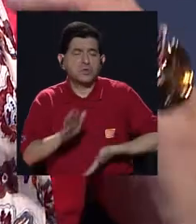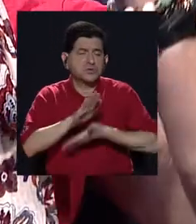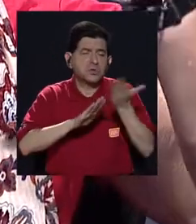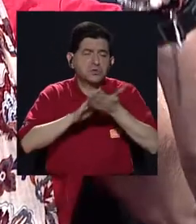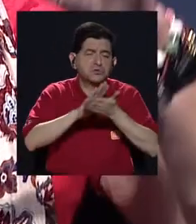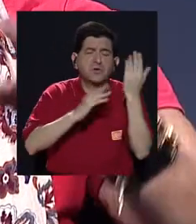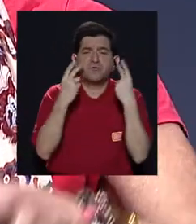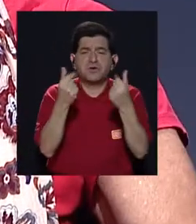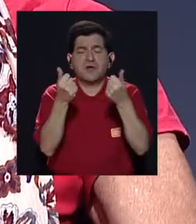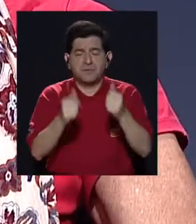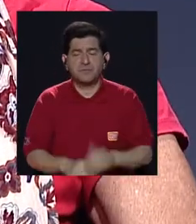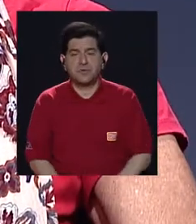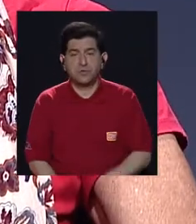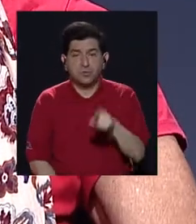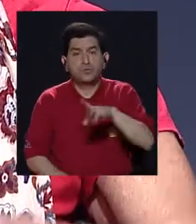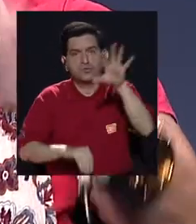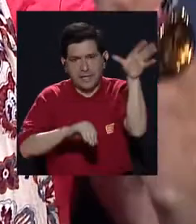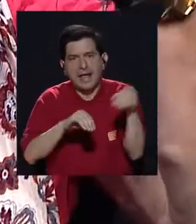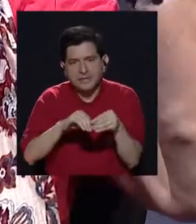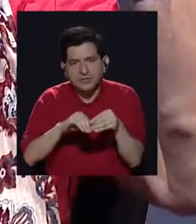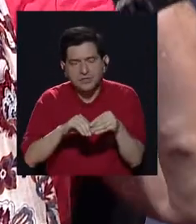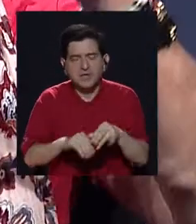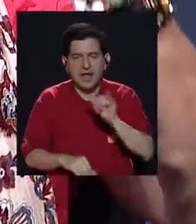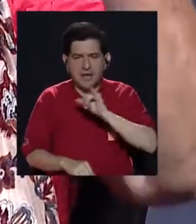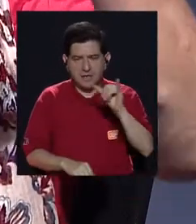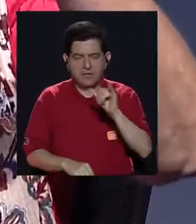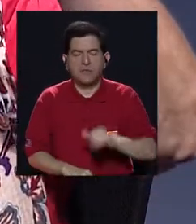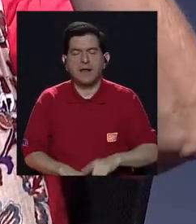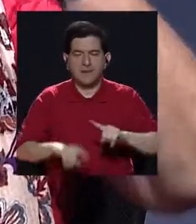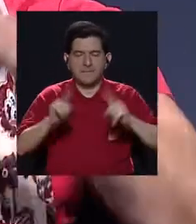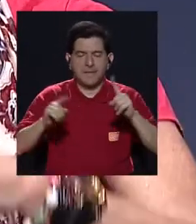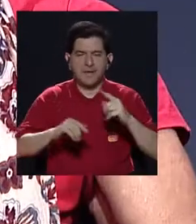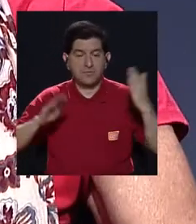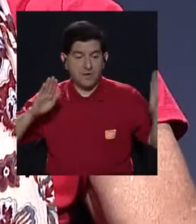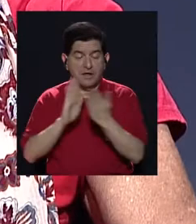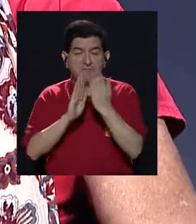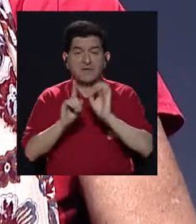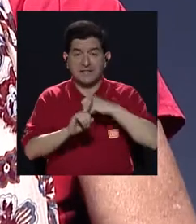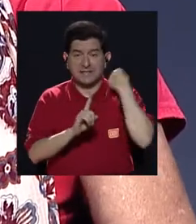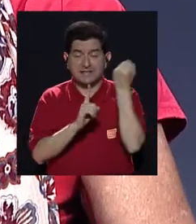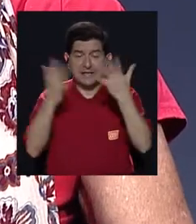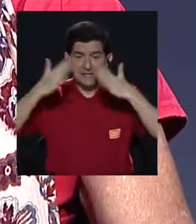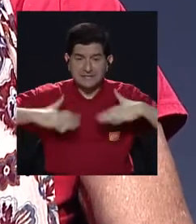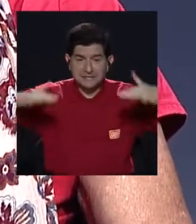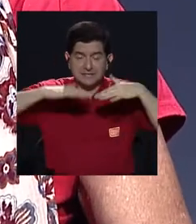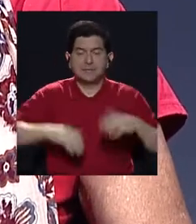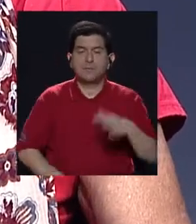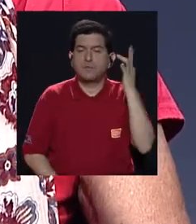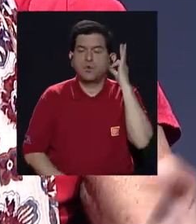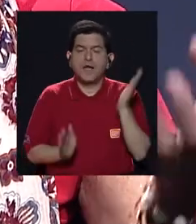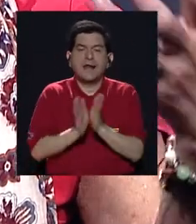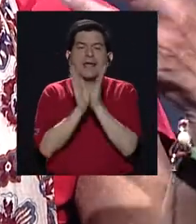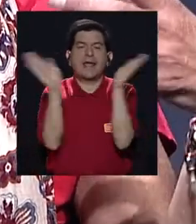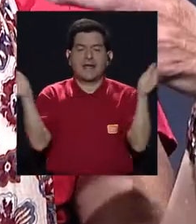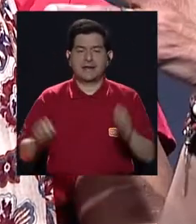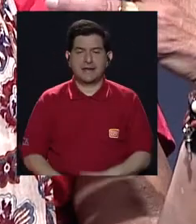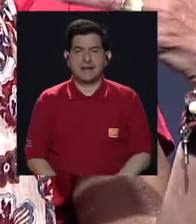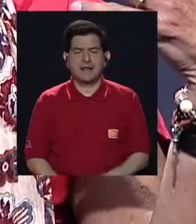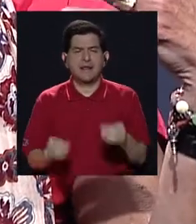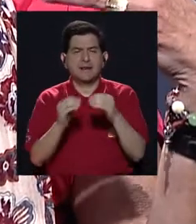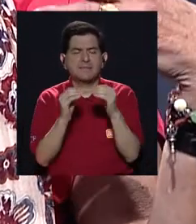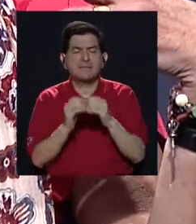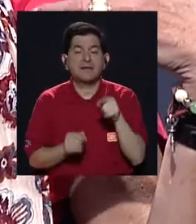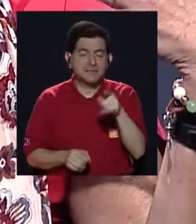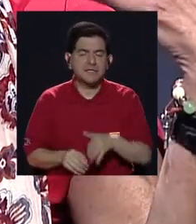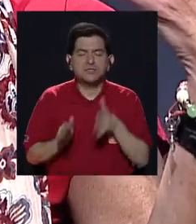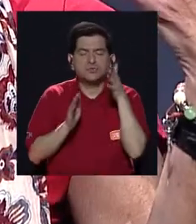salió en carrera y se fue usted además de salir en carrera tiene que lidiar con el ambiente entonces la mujer en general